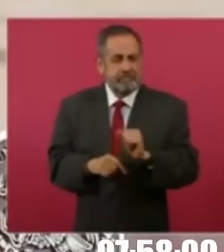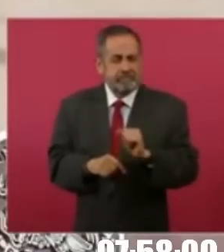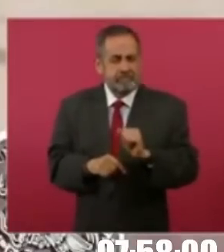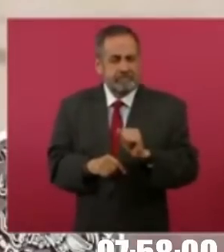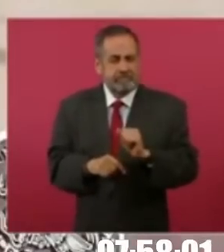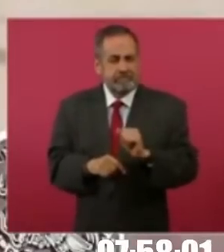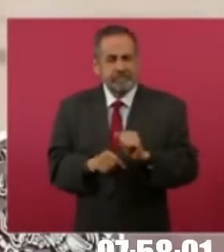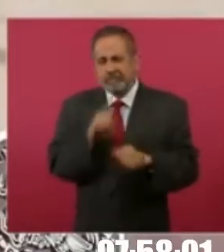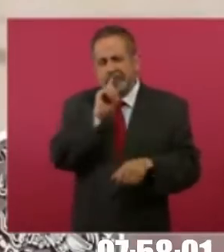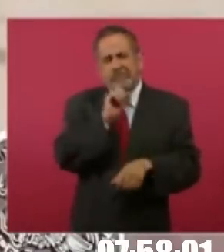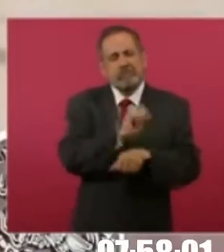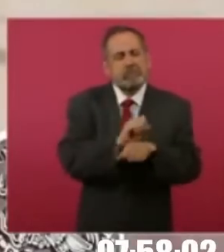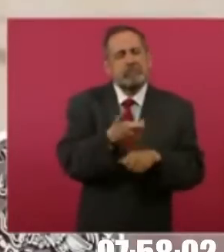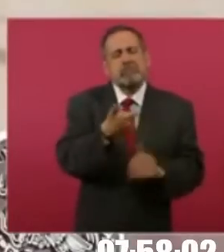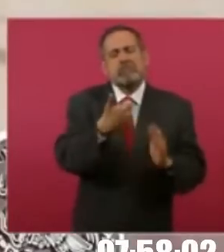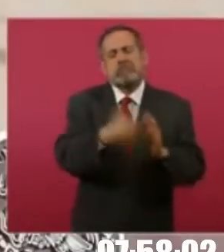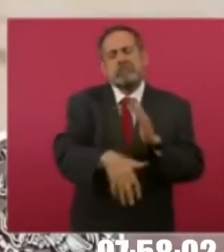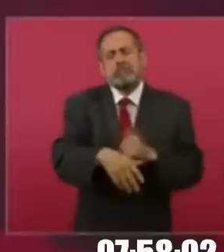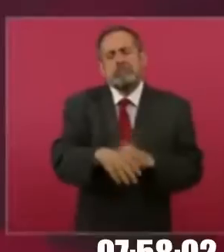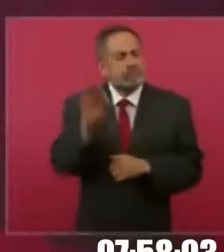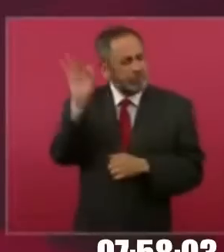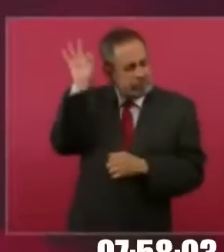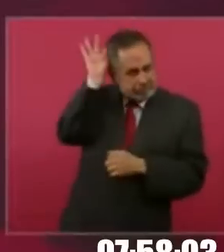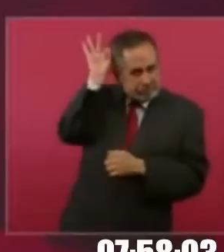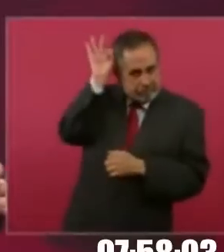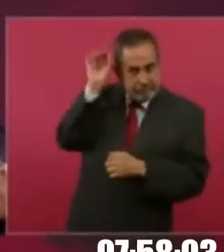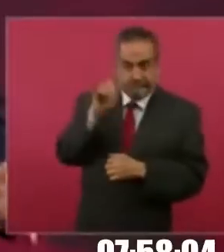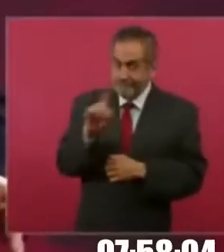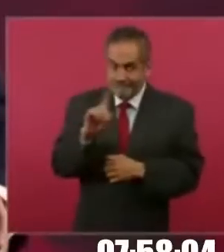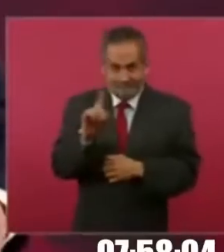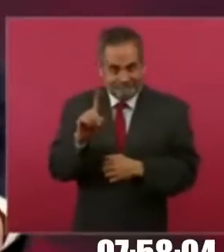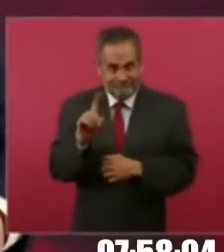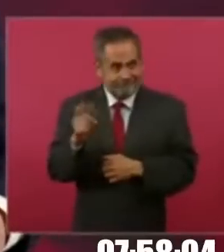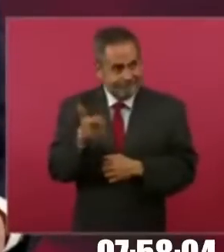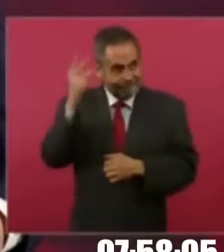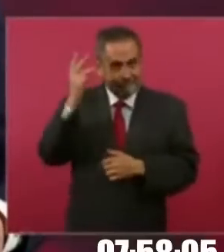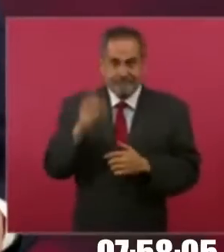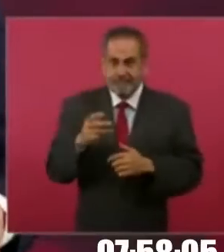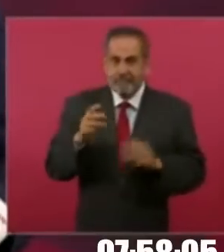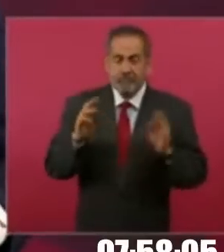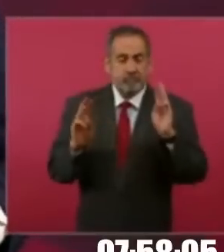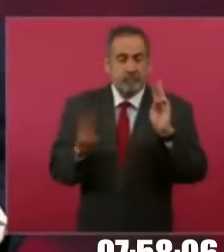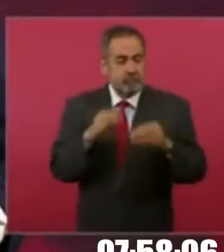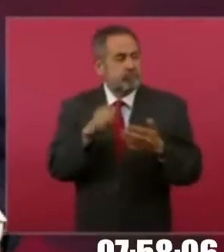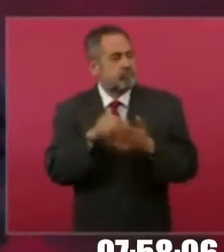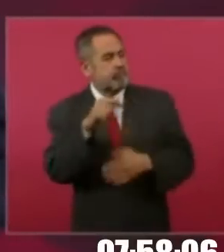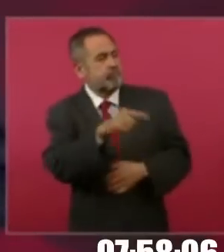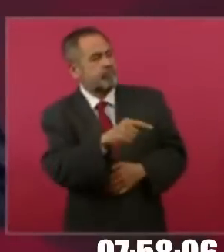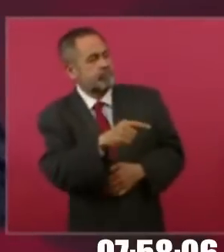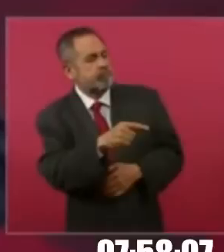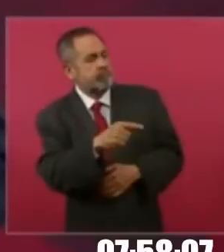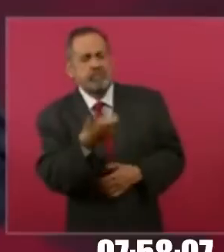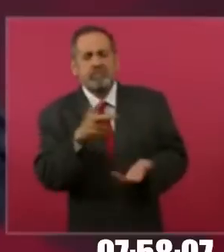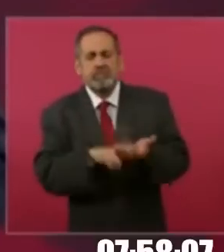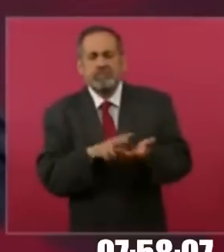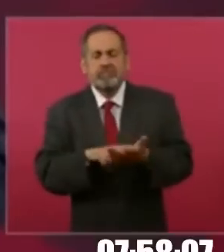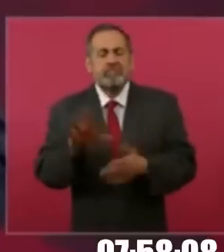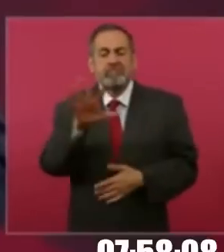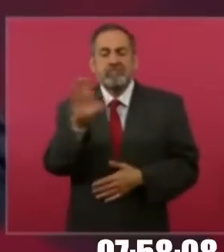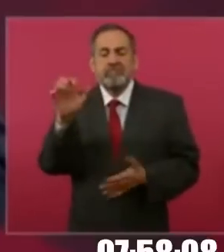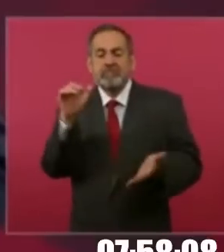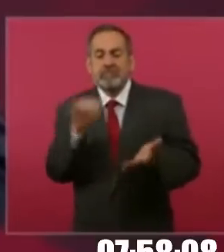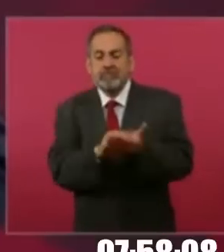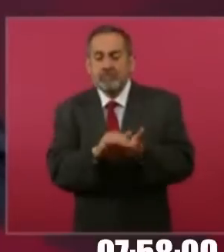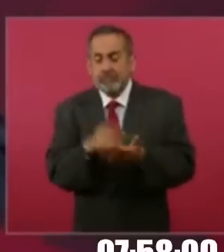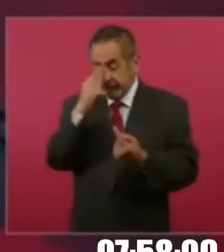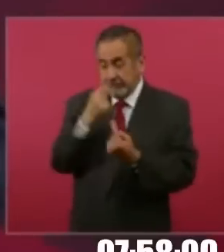no es cuadro básico Eso es en el mundo privado cuestan 500 mil pesos a los